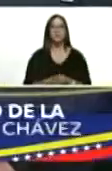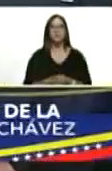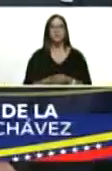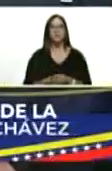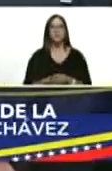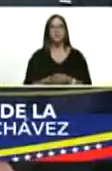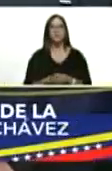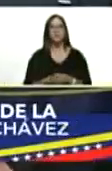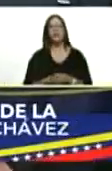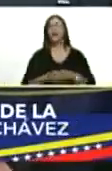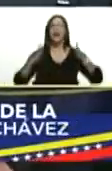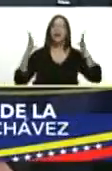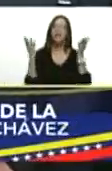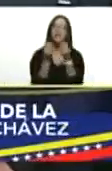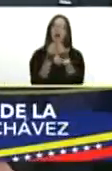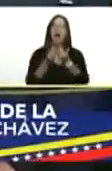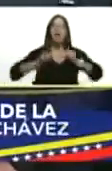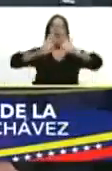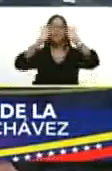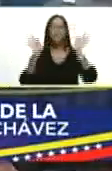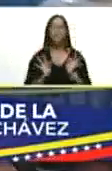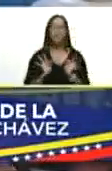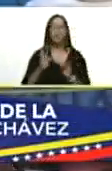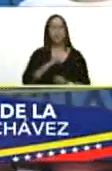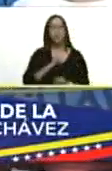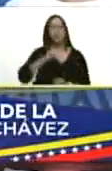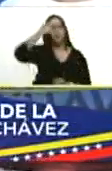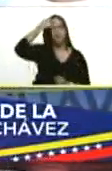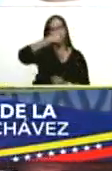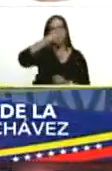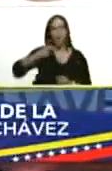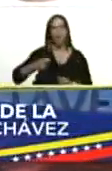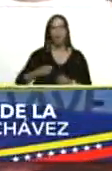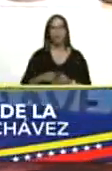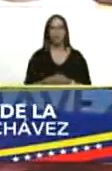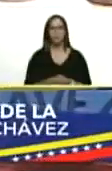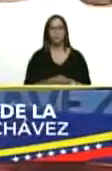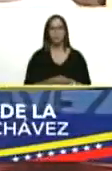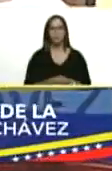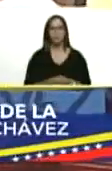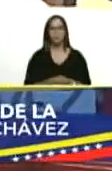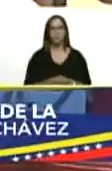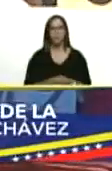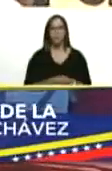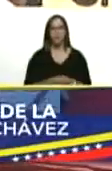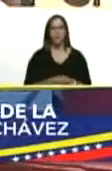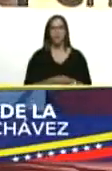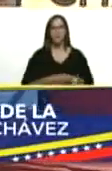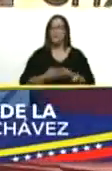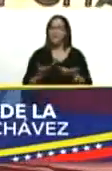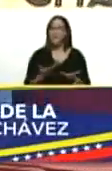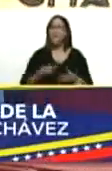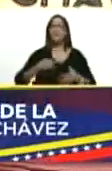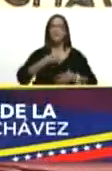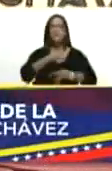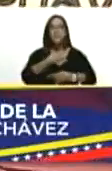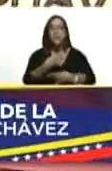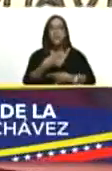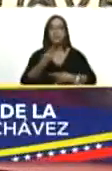a la forma de ser del pueblo y a las aspiraciones